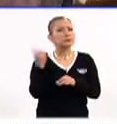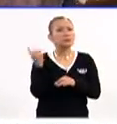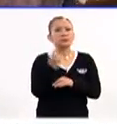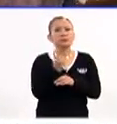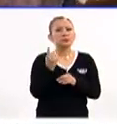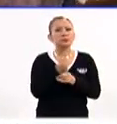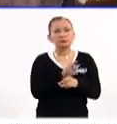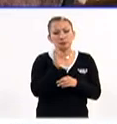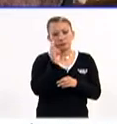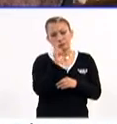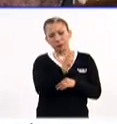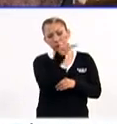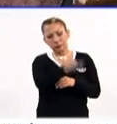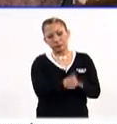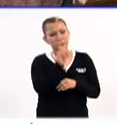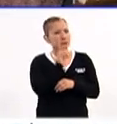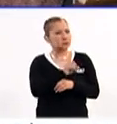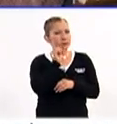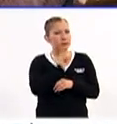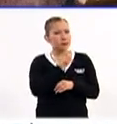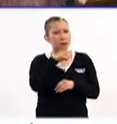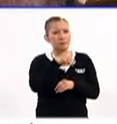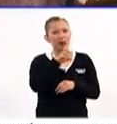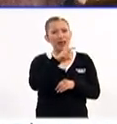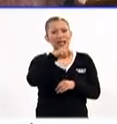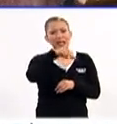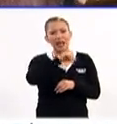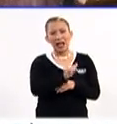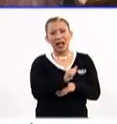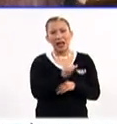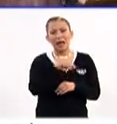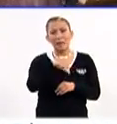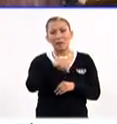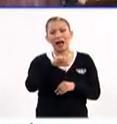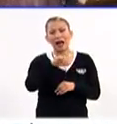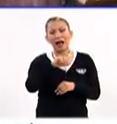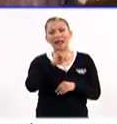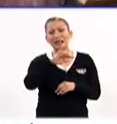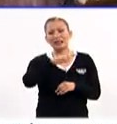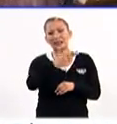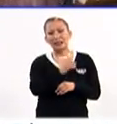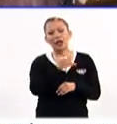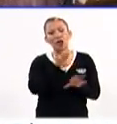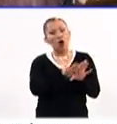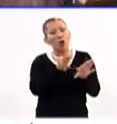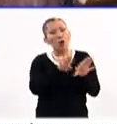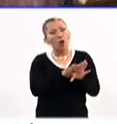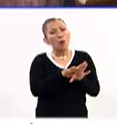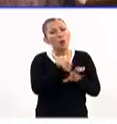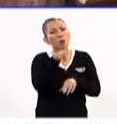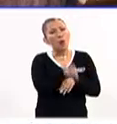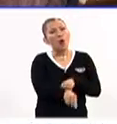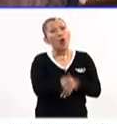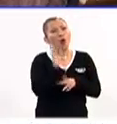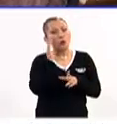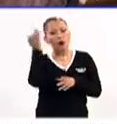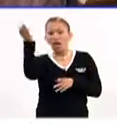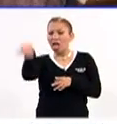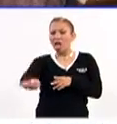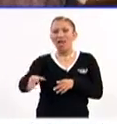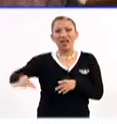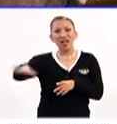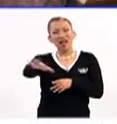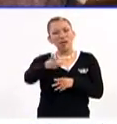qué pues, se ha visto a este personaje, a Marina o a Malinche, Malitzin, como alguien que traicionó